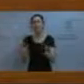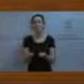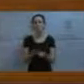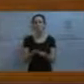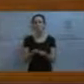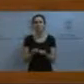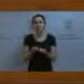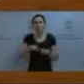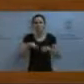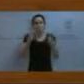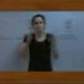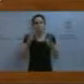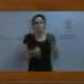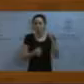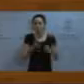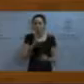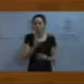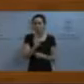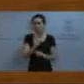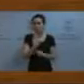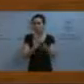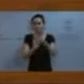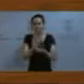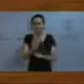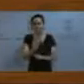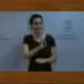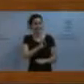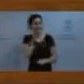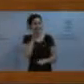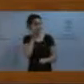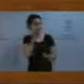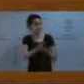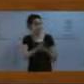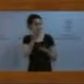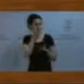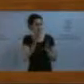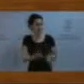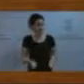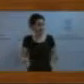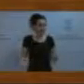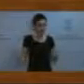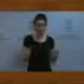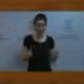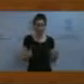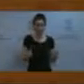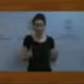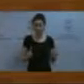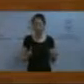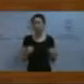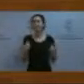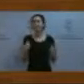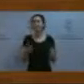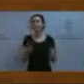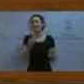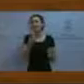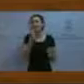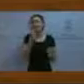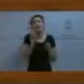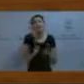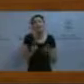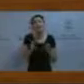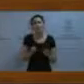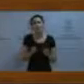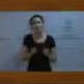juzgado? Que lo hemos llevado nosotros, no la señora consejera. La señora consejera denunció después porque no le quedaba más remedio, después